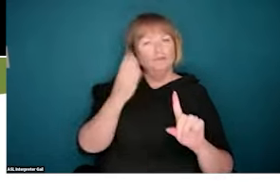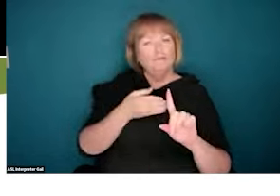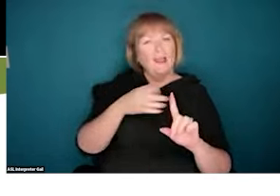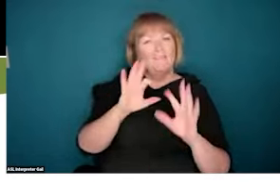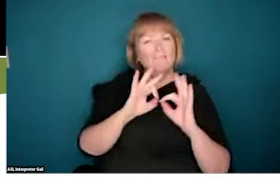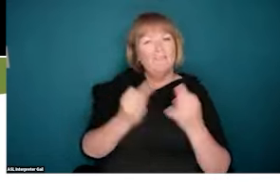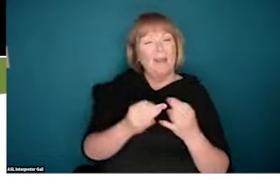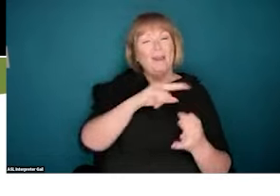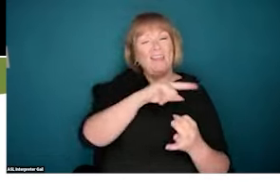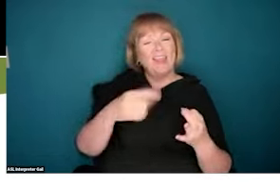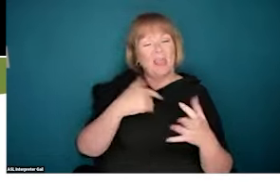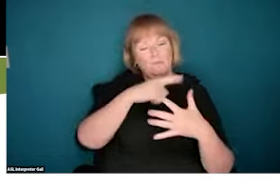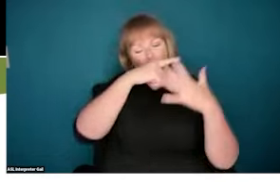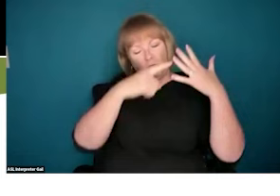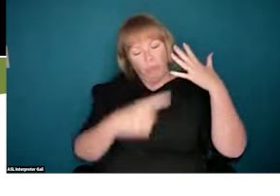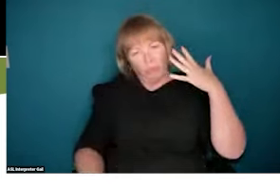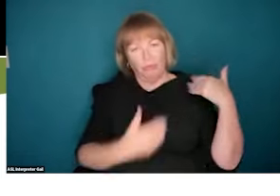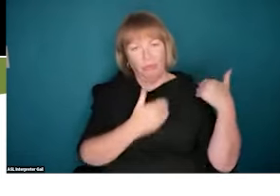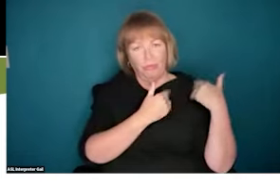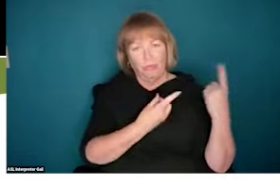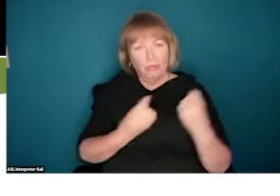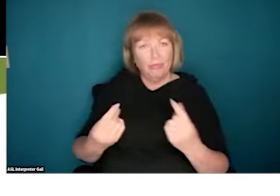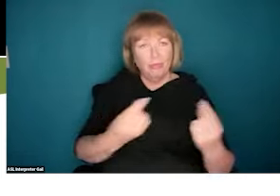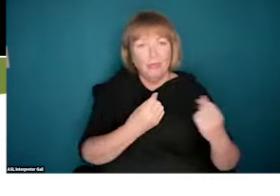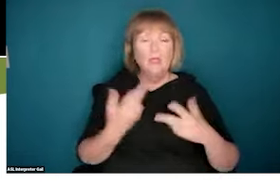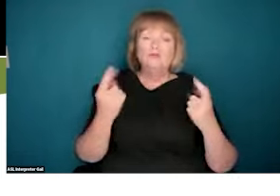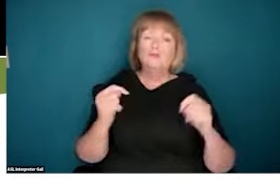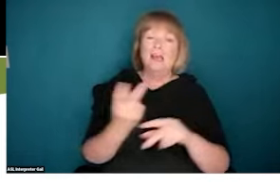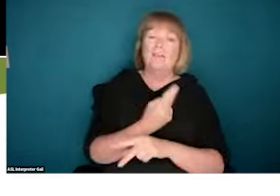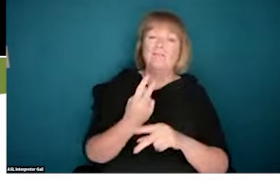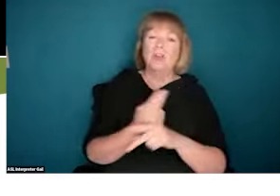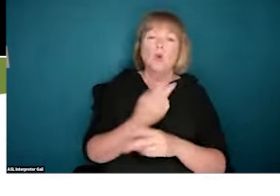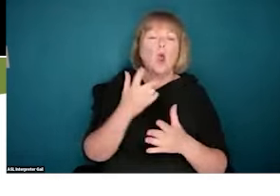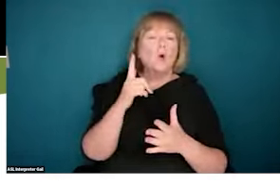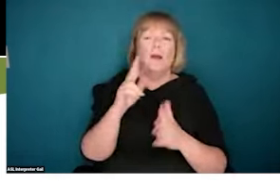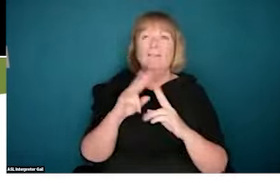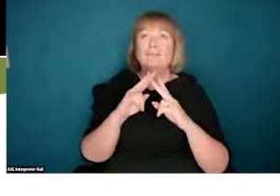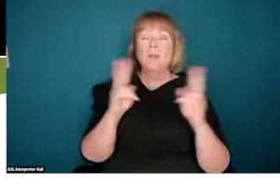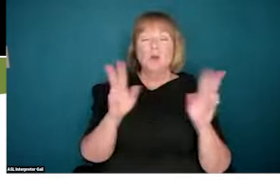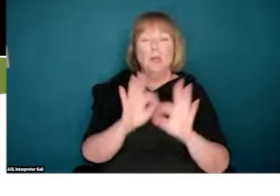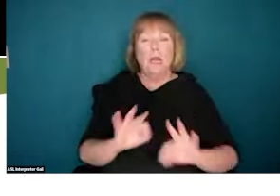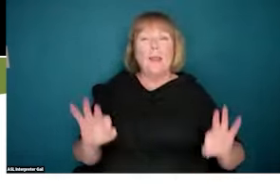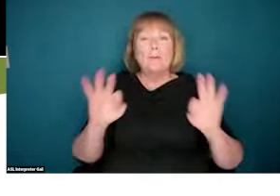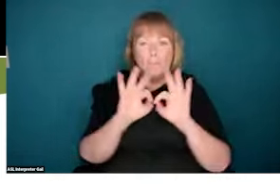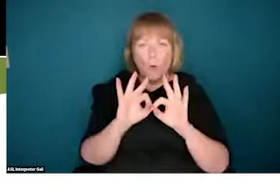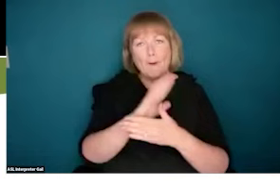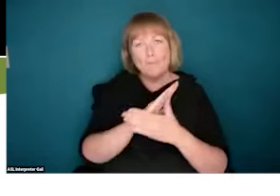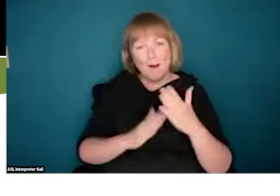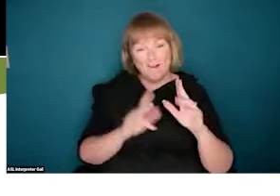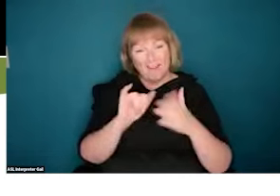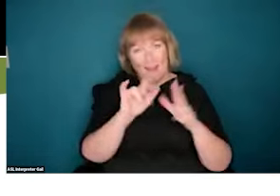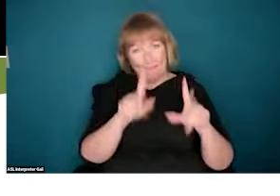periodo muy corto de tiempo. En esta presentación, nosotros también estamos llamando la atención de las familias cuando ellos tienen muchísimas otras cosas que